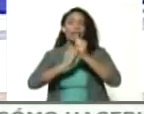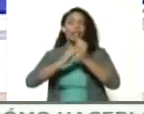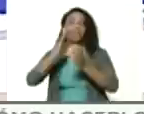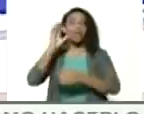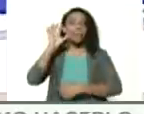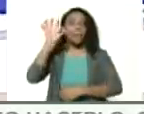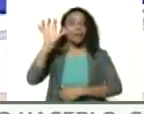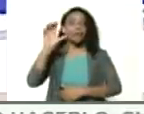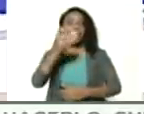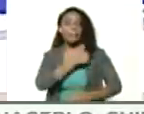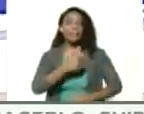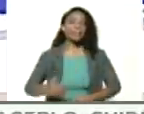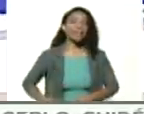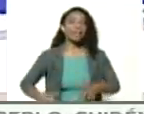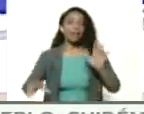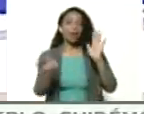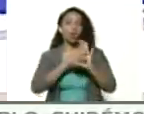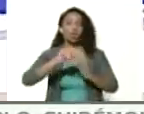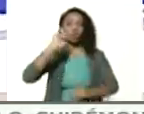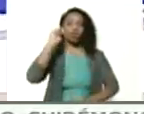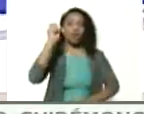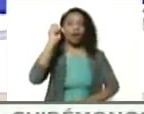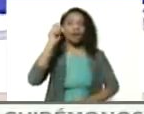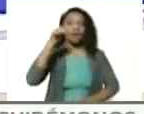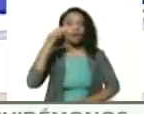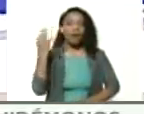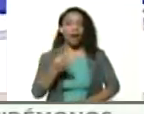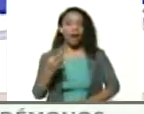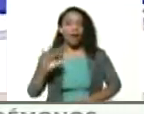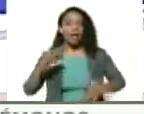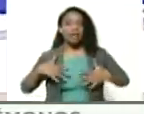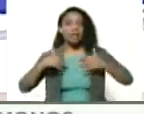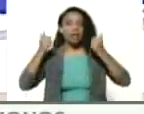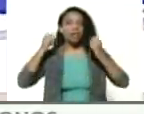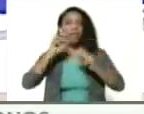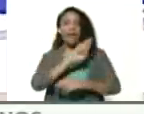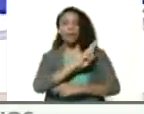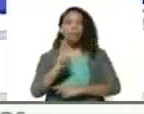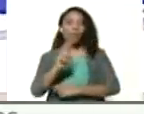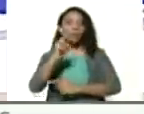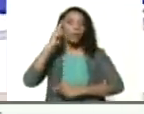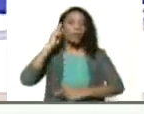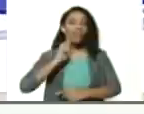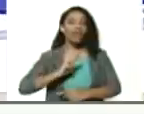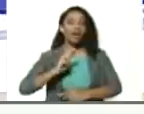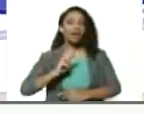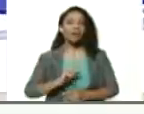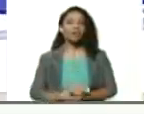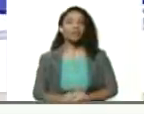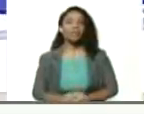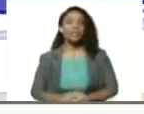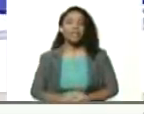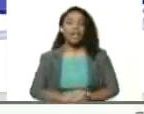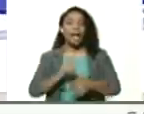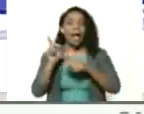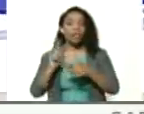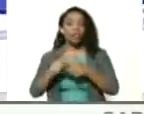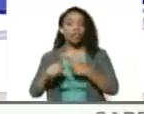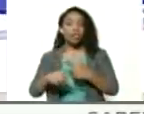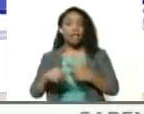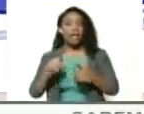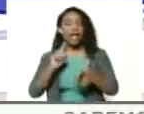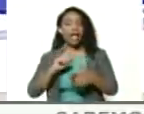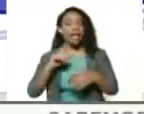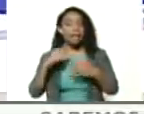del presidente constitucional. El rescate de la República Bolivariana, desde entonces y para